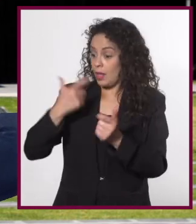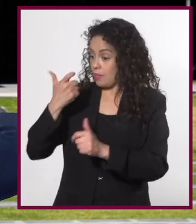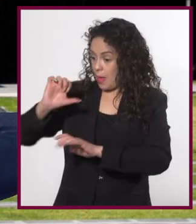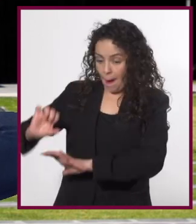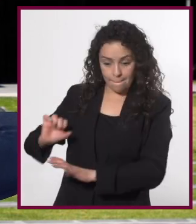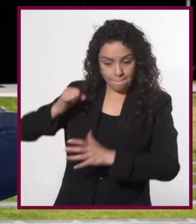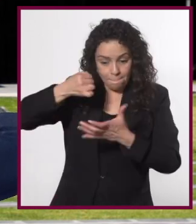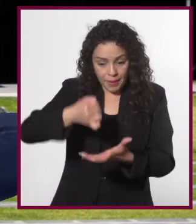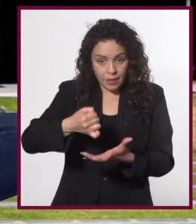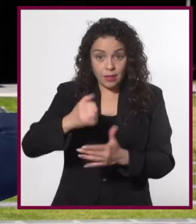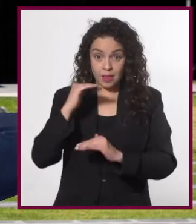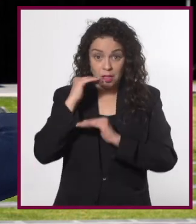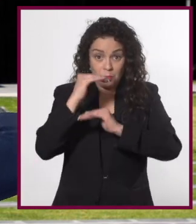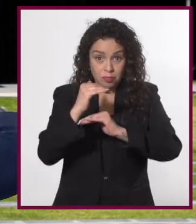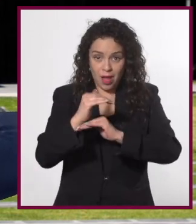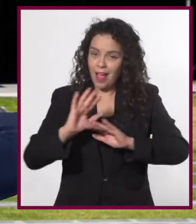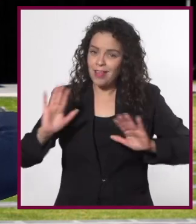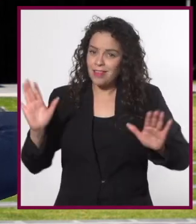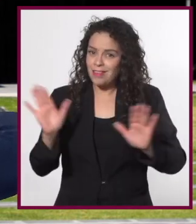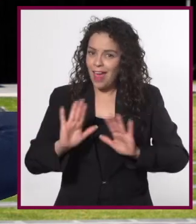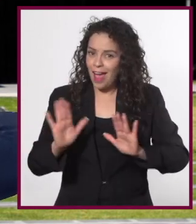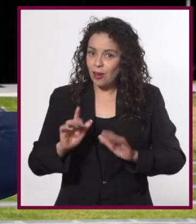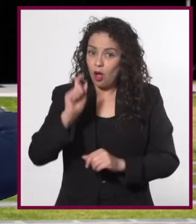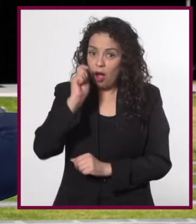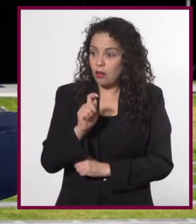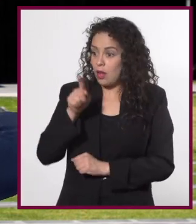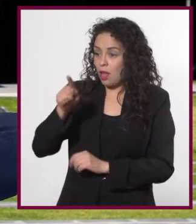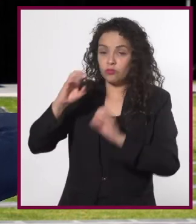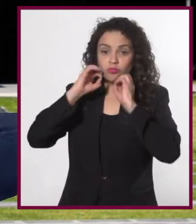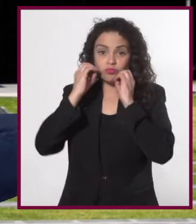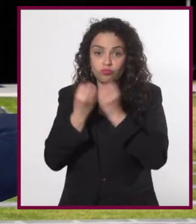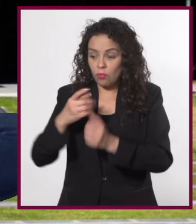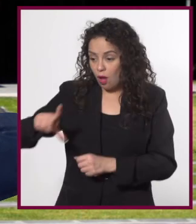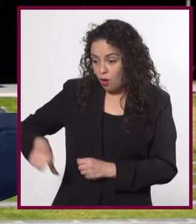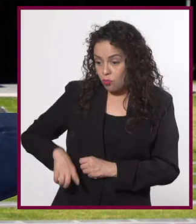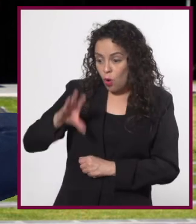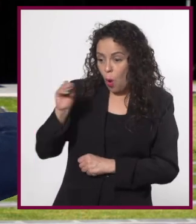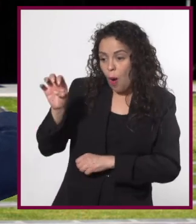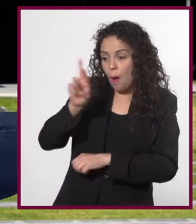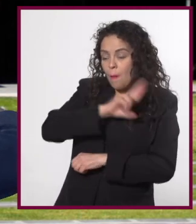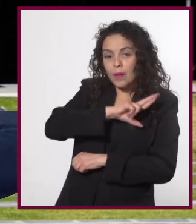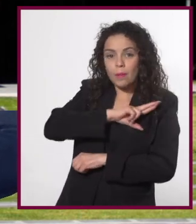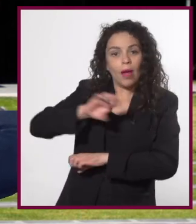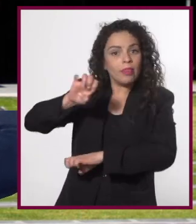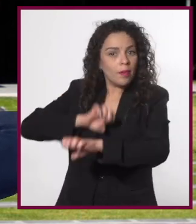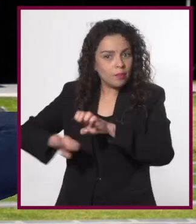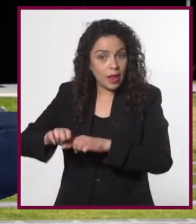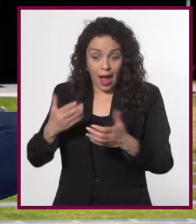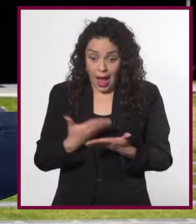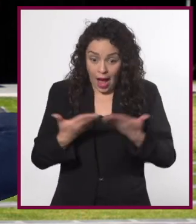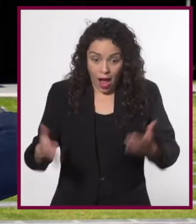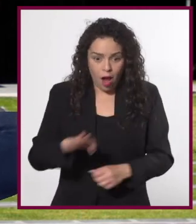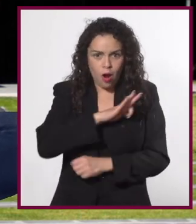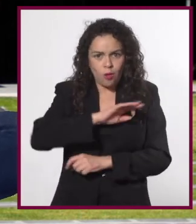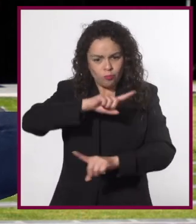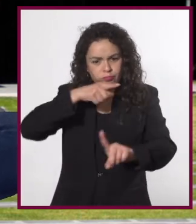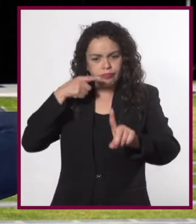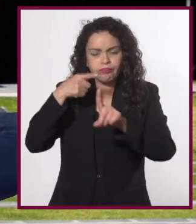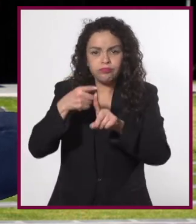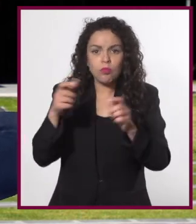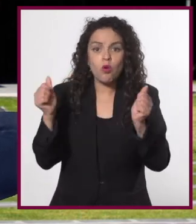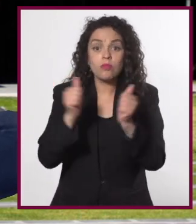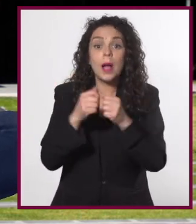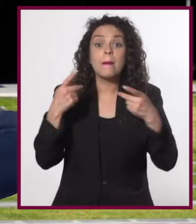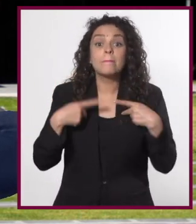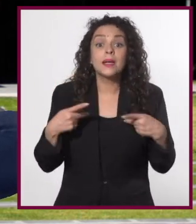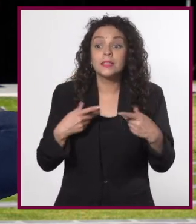proyectos ya no está limitado al patrocinio de organismos del gobierno o empresas privadas, sino que ahora se puede hacer directamente a